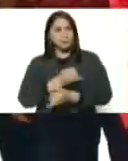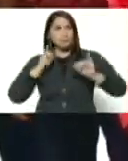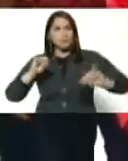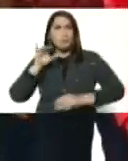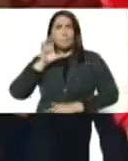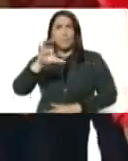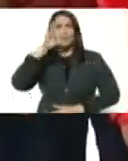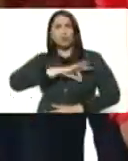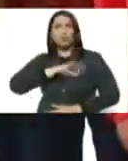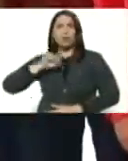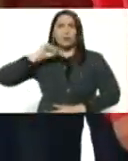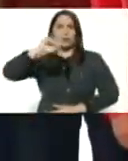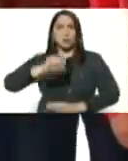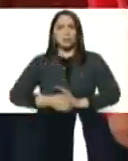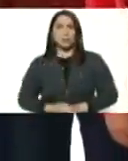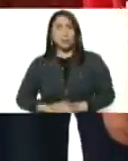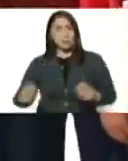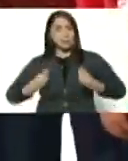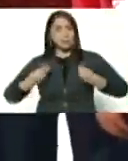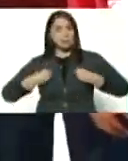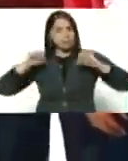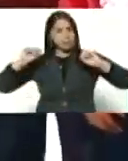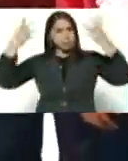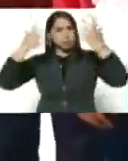¡Independencia y patria socialista!